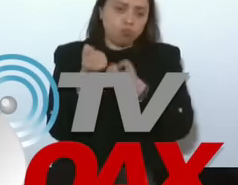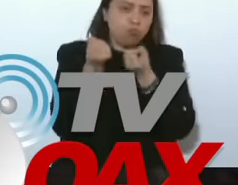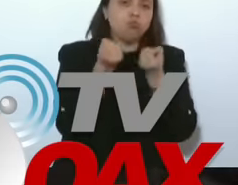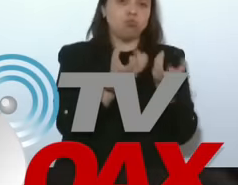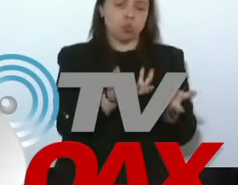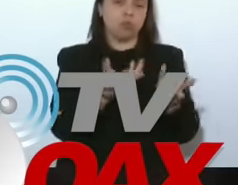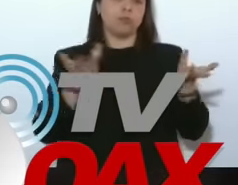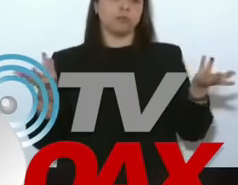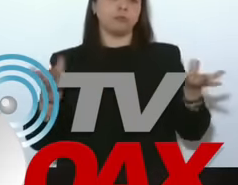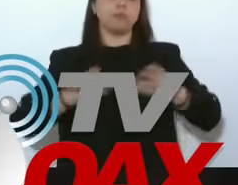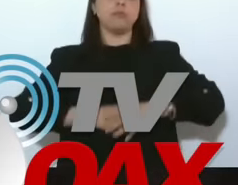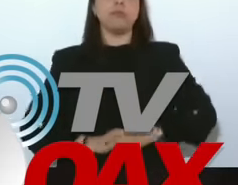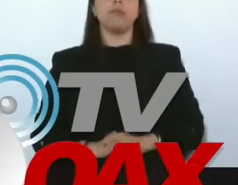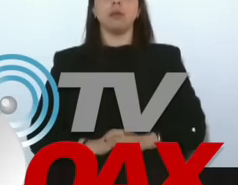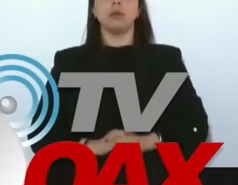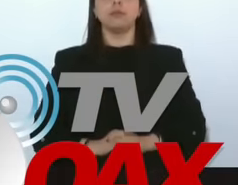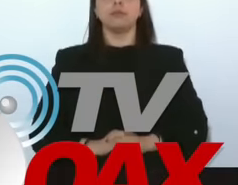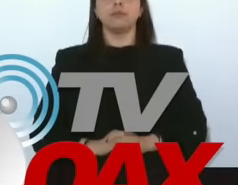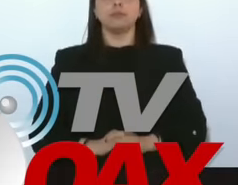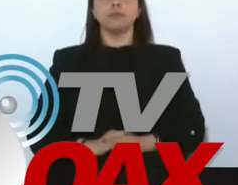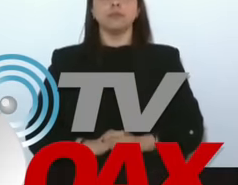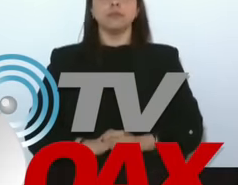y que no importe